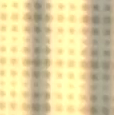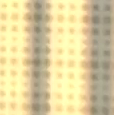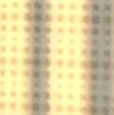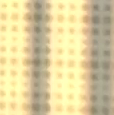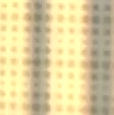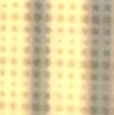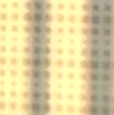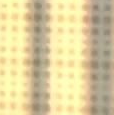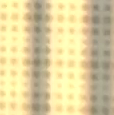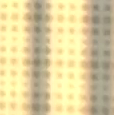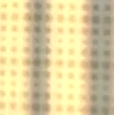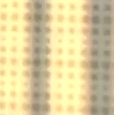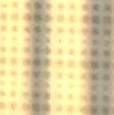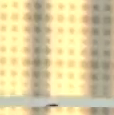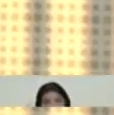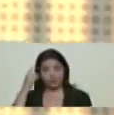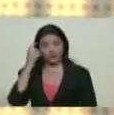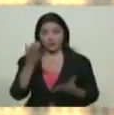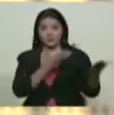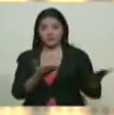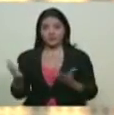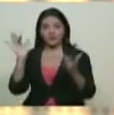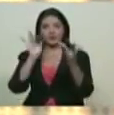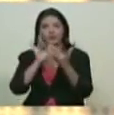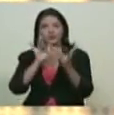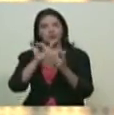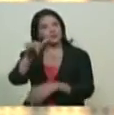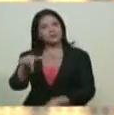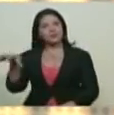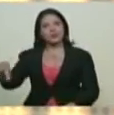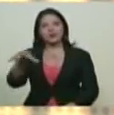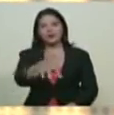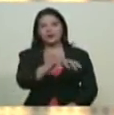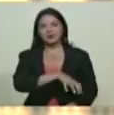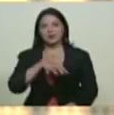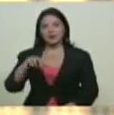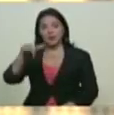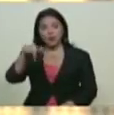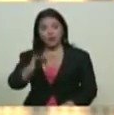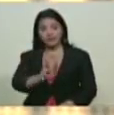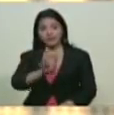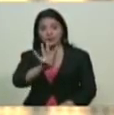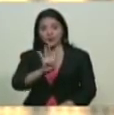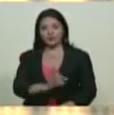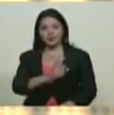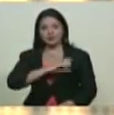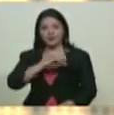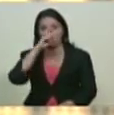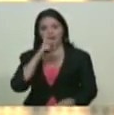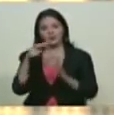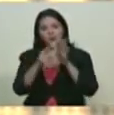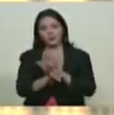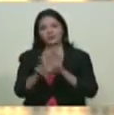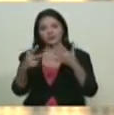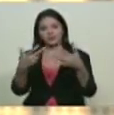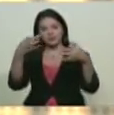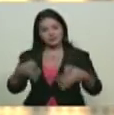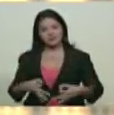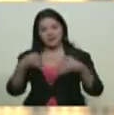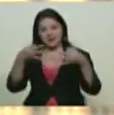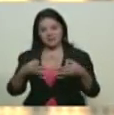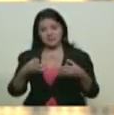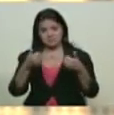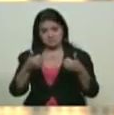bien muy buenos días bienvenidos a este primer recorrido que hacemos por las regiones de nuestro país hoy 24 de enero del año 2018 como siempre es un placer